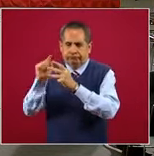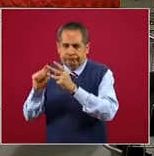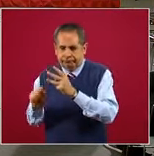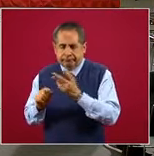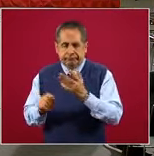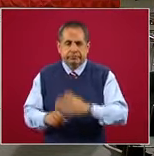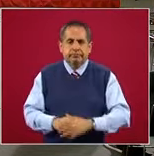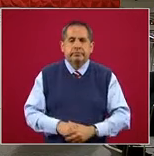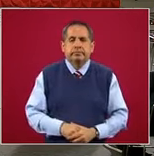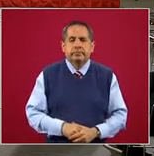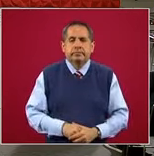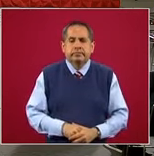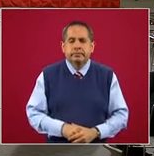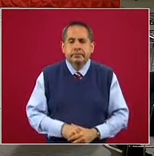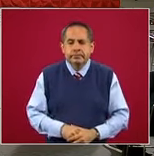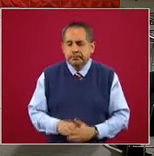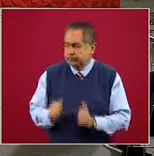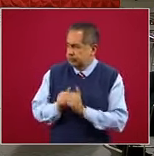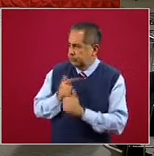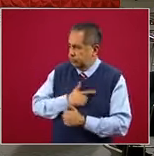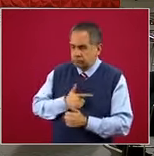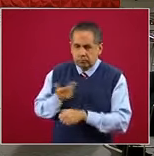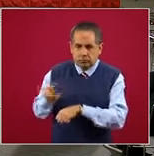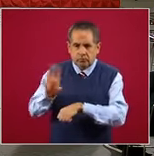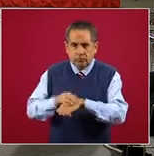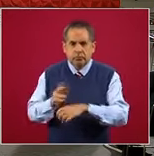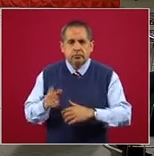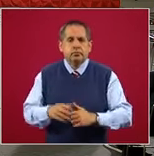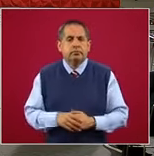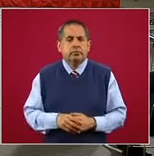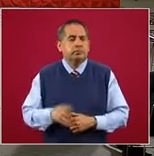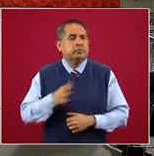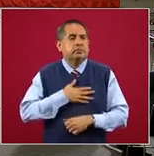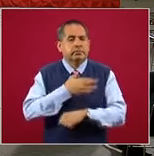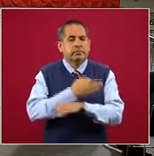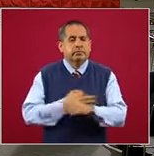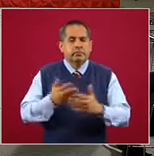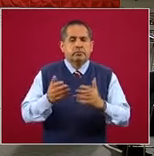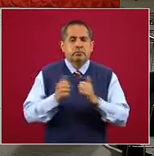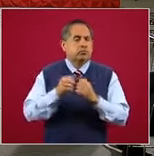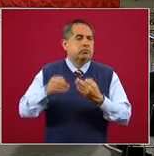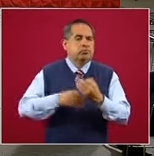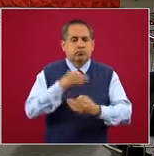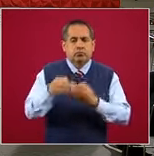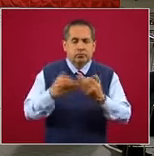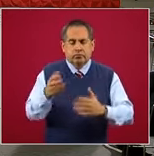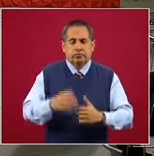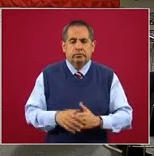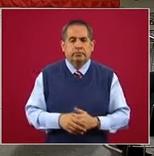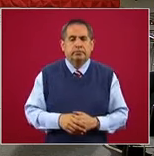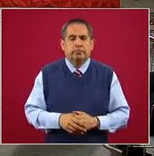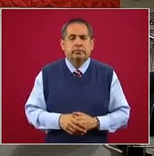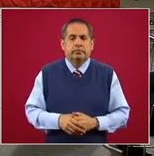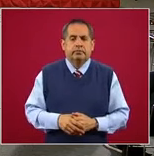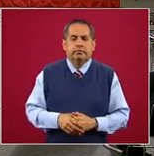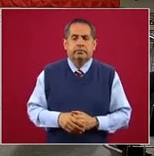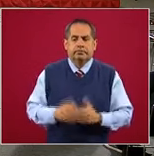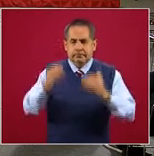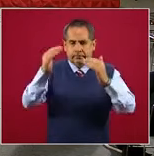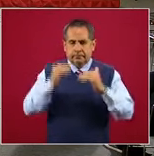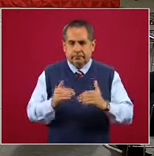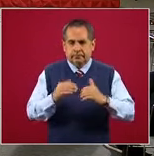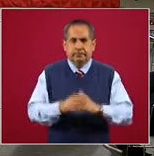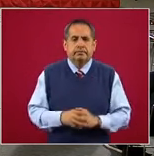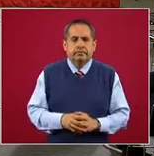seleccionados. Con mucho gusto y con su permiso, señor subsecretario. Muy buenas tardes con todas y con todos. Pasemos, por favor, a la